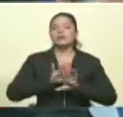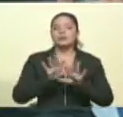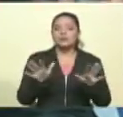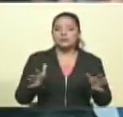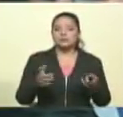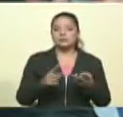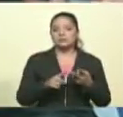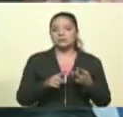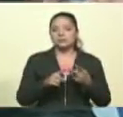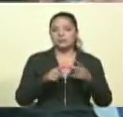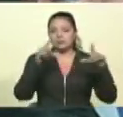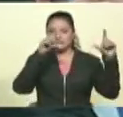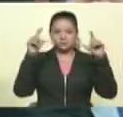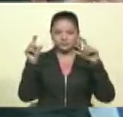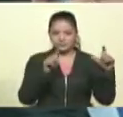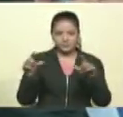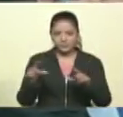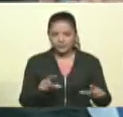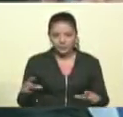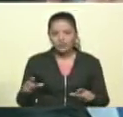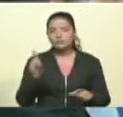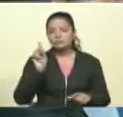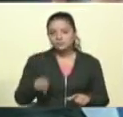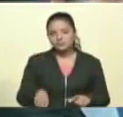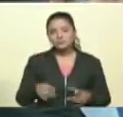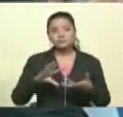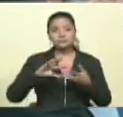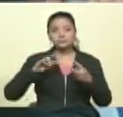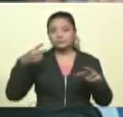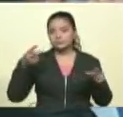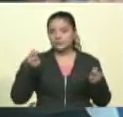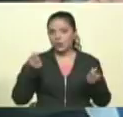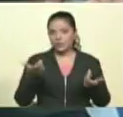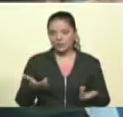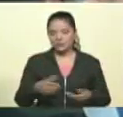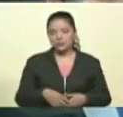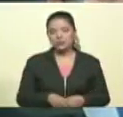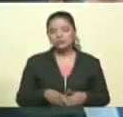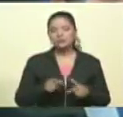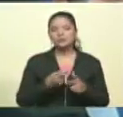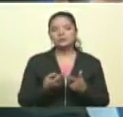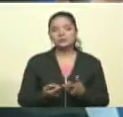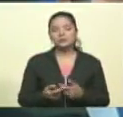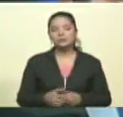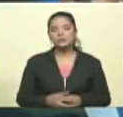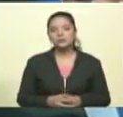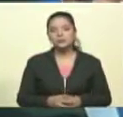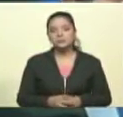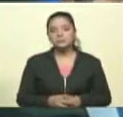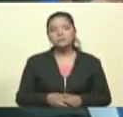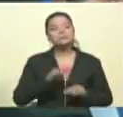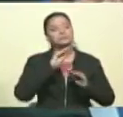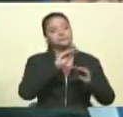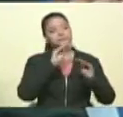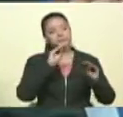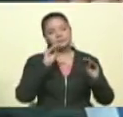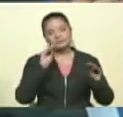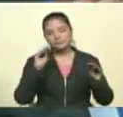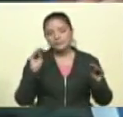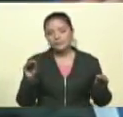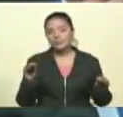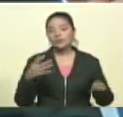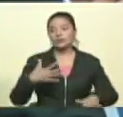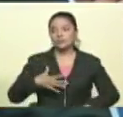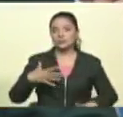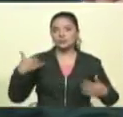cono monetario y distorsiones en los precios. Por lo tanto, hago un llamado, pues, como fiscal